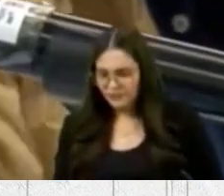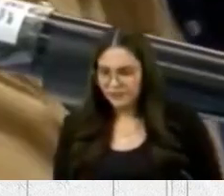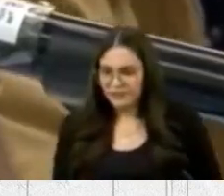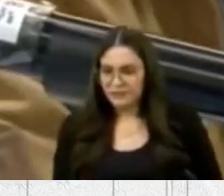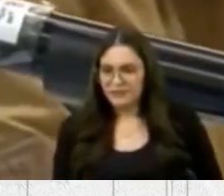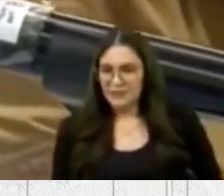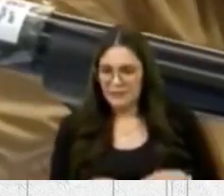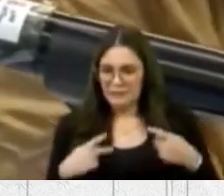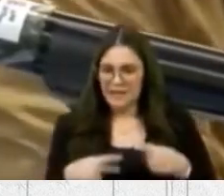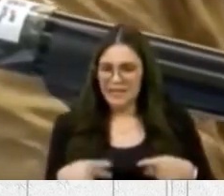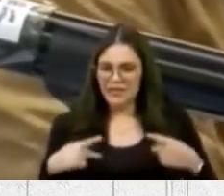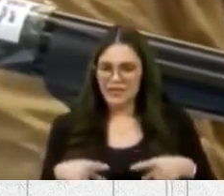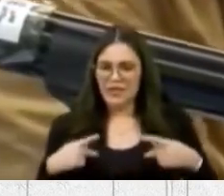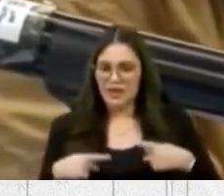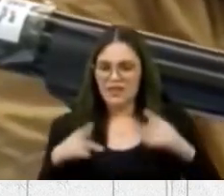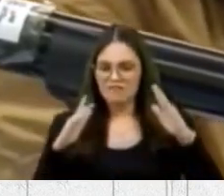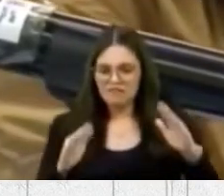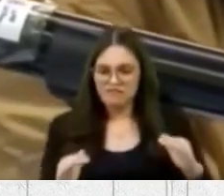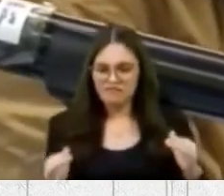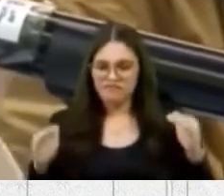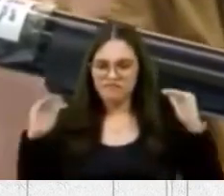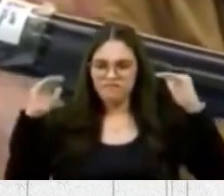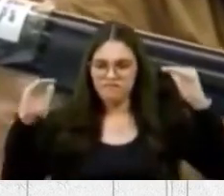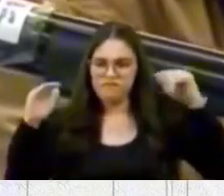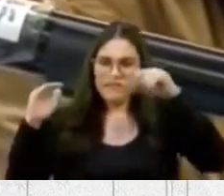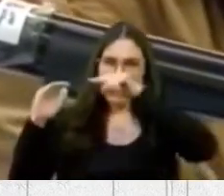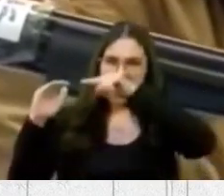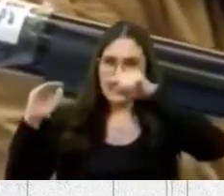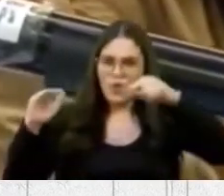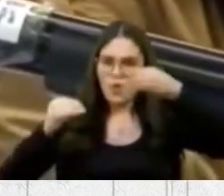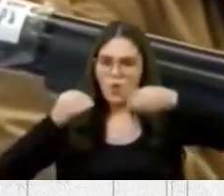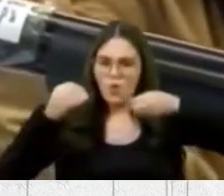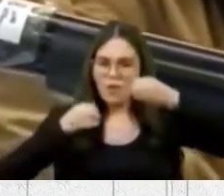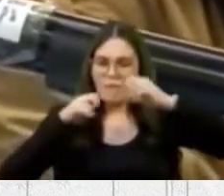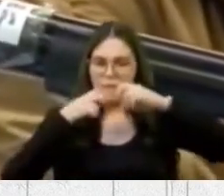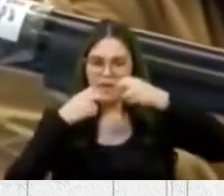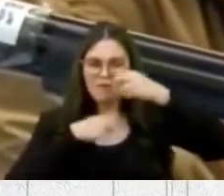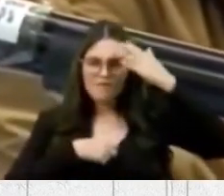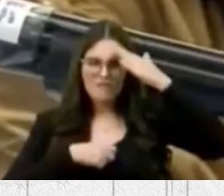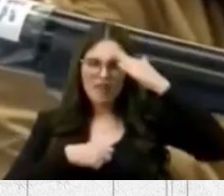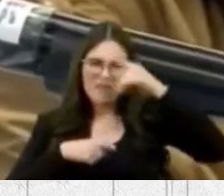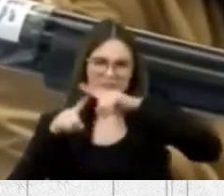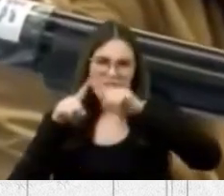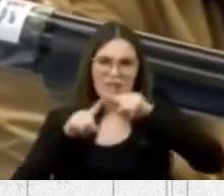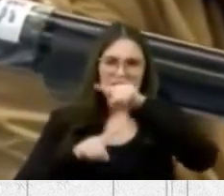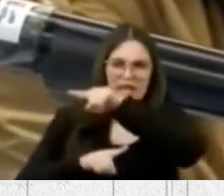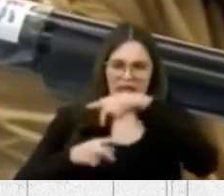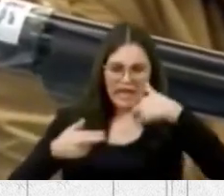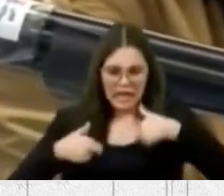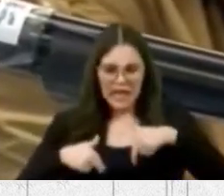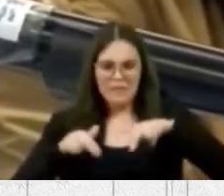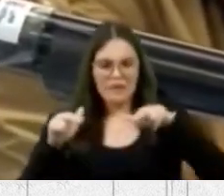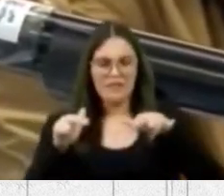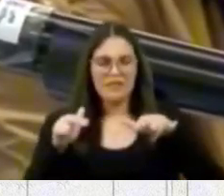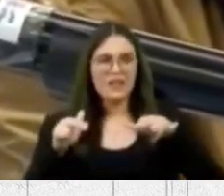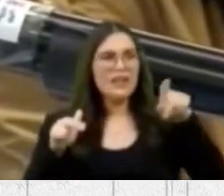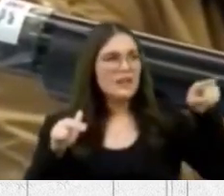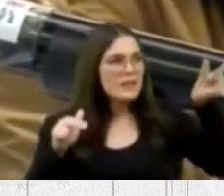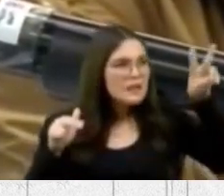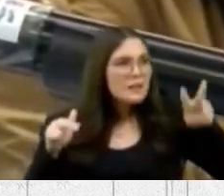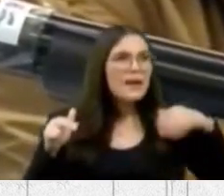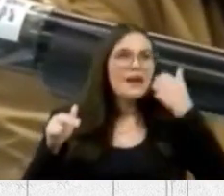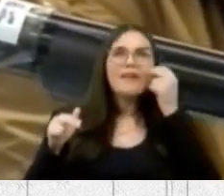los más altos representantes del poder judicial dejan atrás el anhelo de la